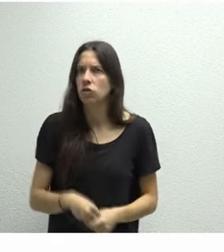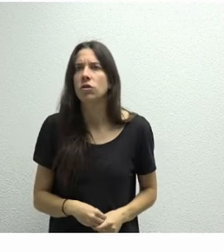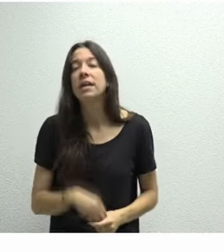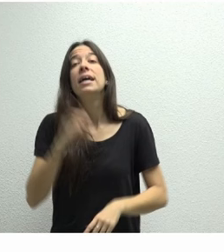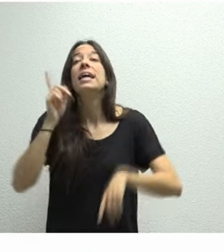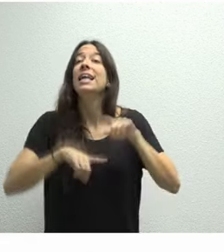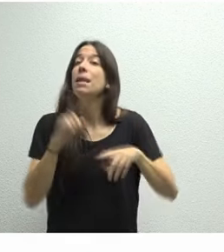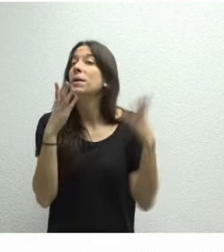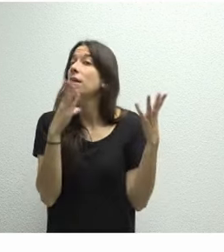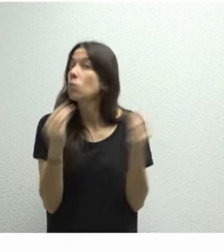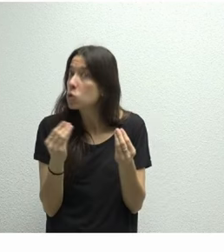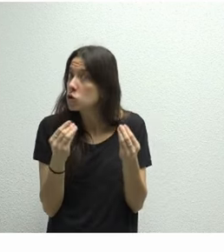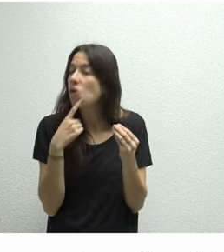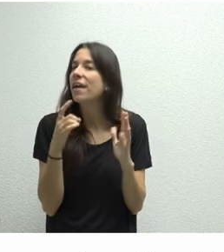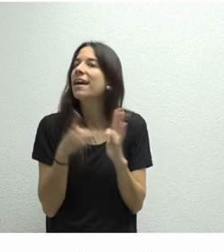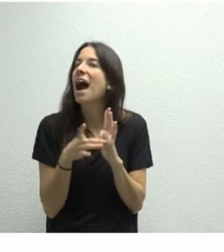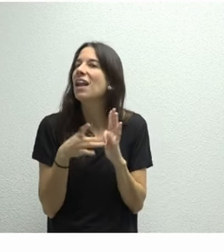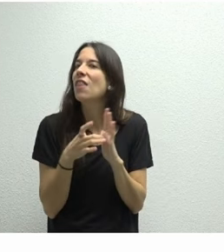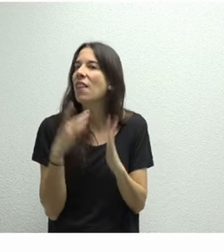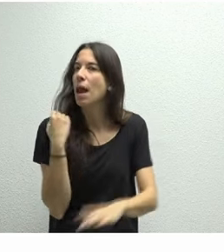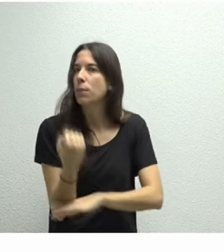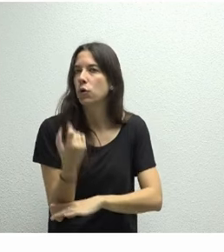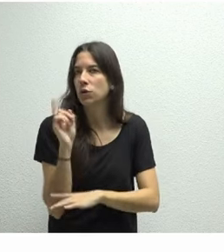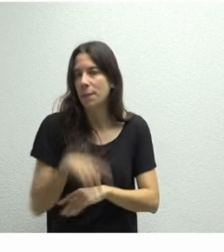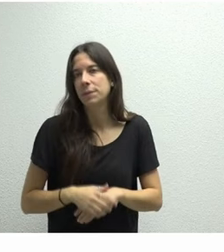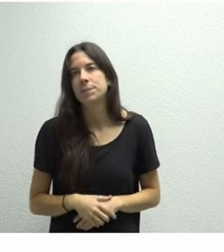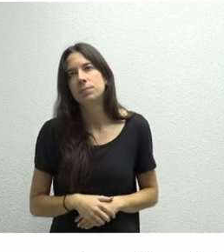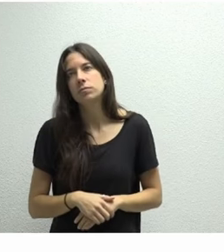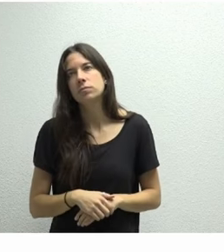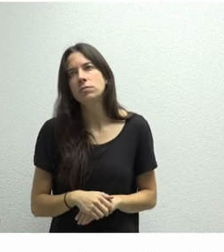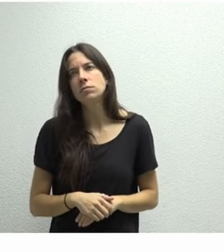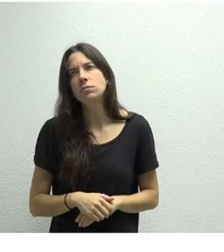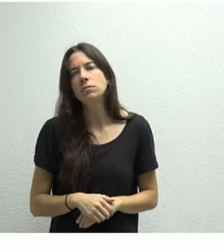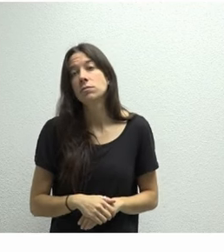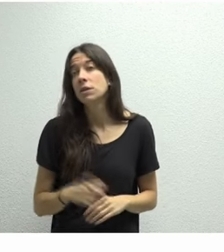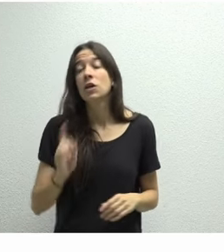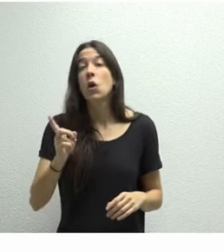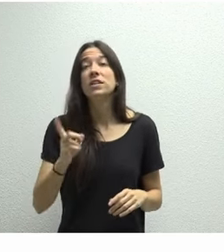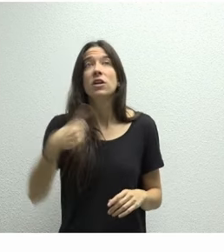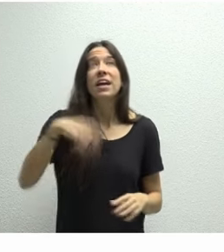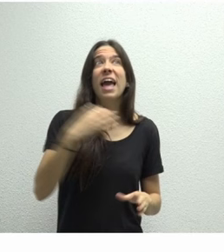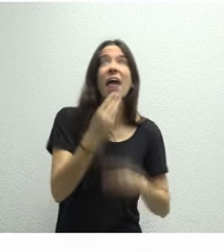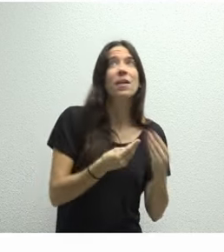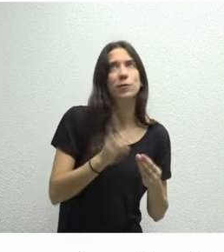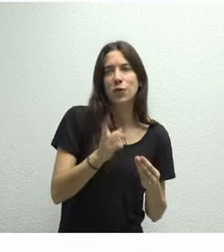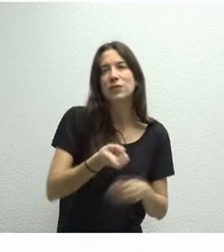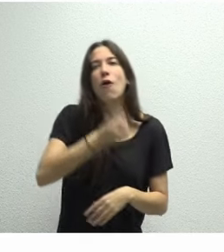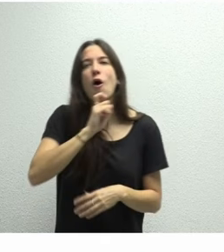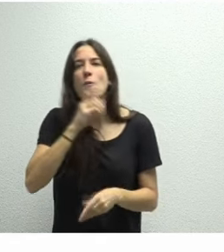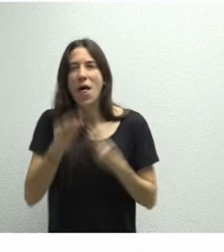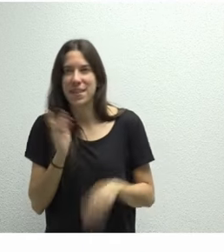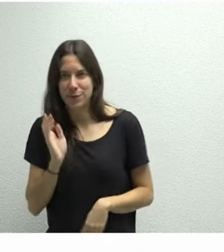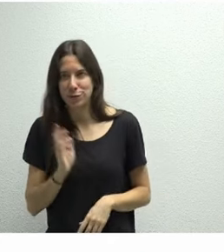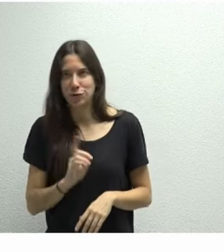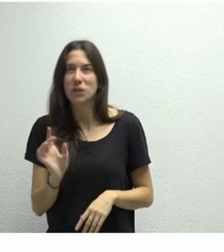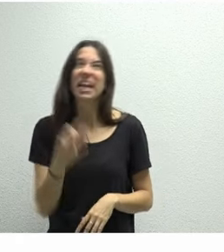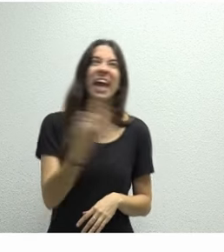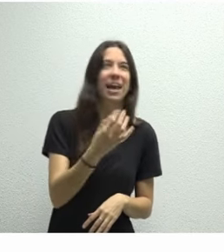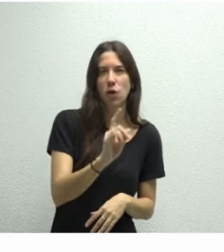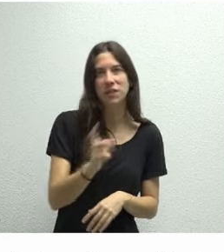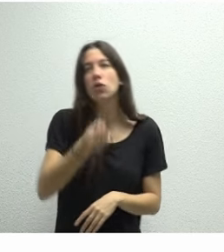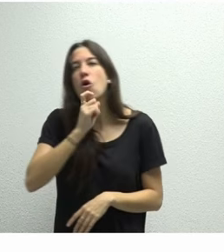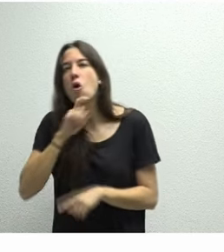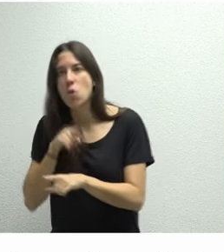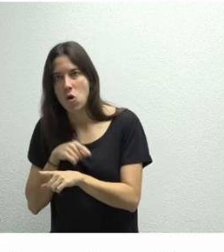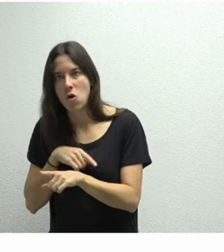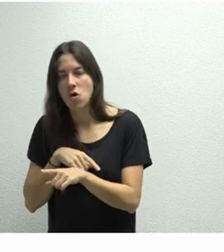de la calidad del apoyo no eh verdad no es lo que hacemos sino cómo lo hacemos no es así no eh Y eso